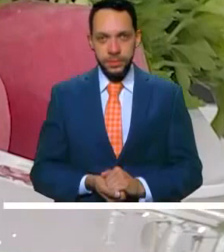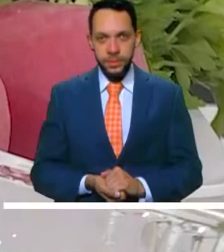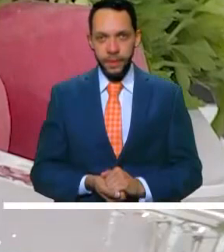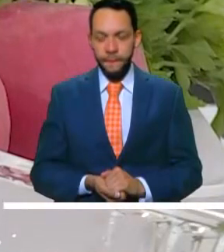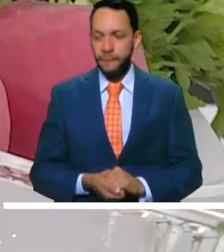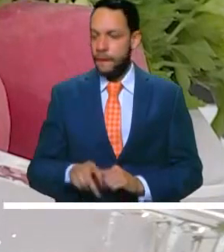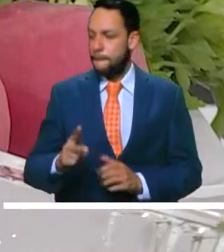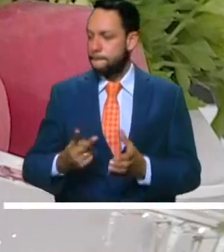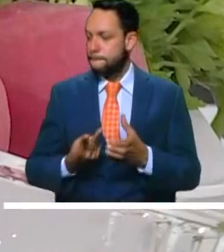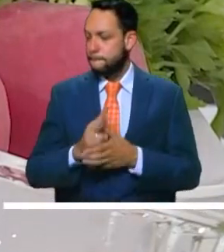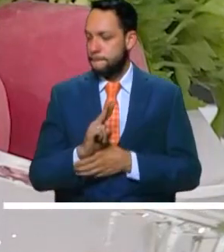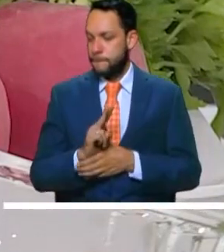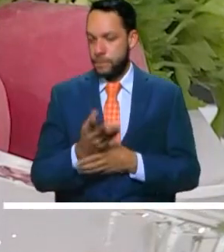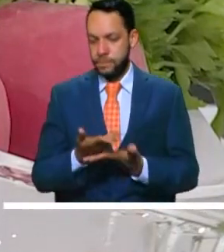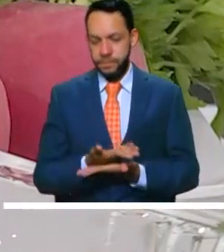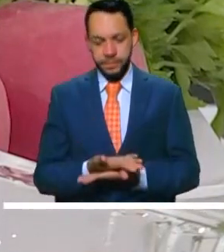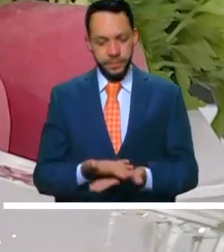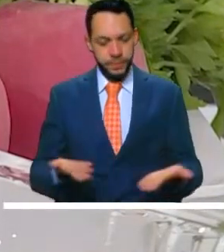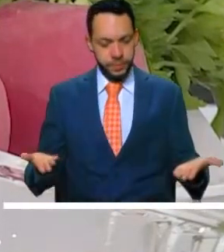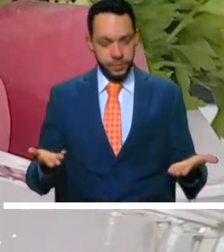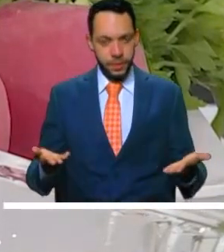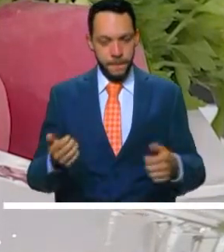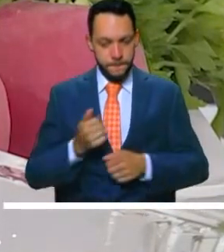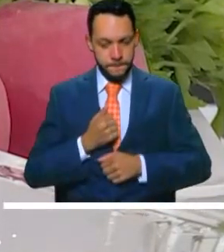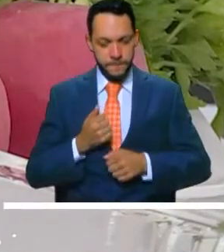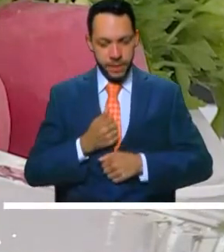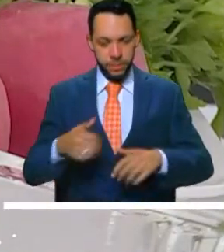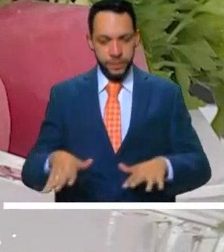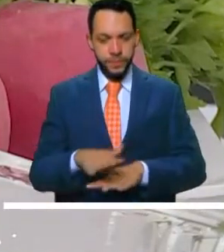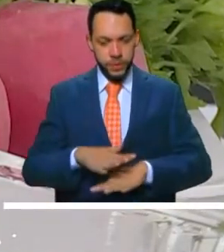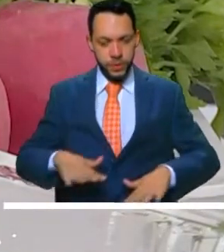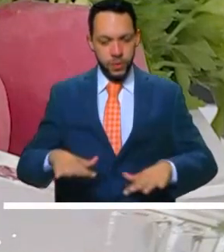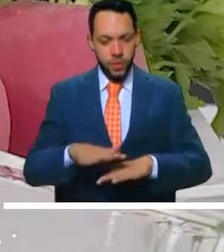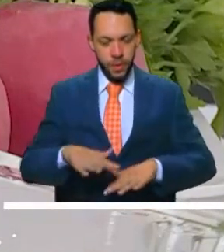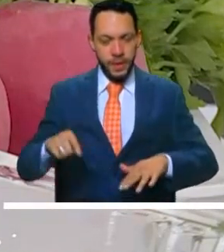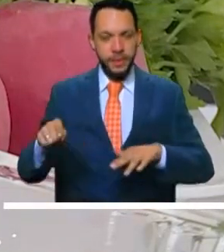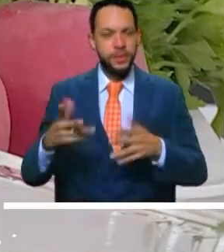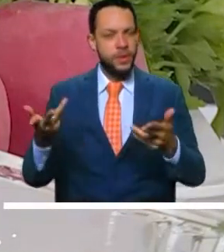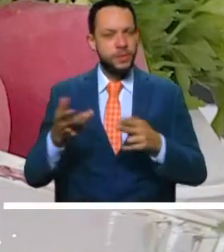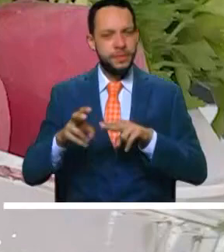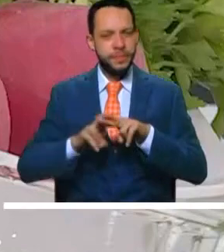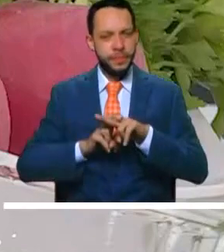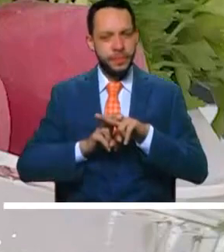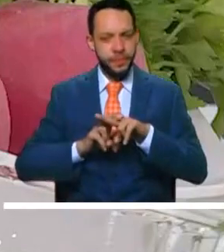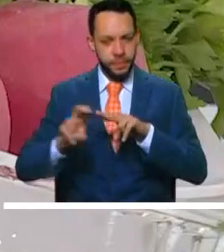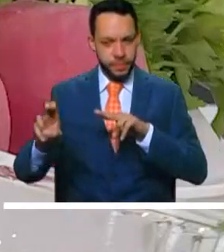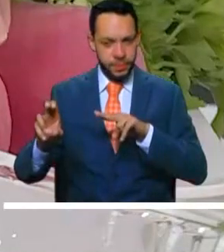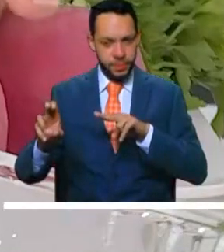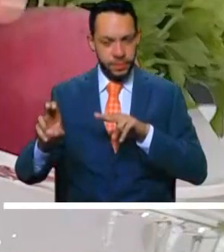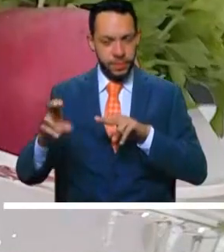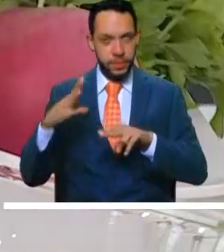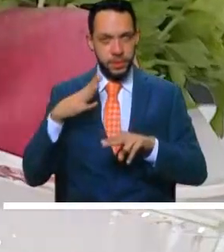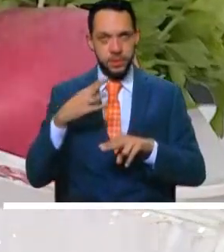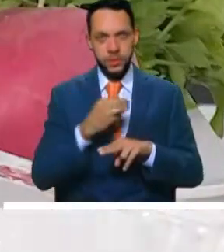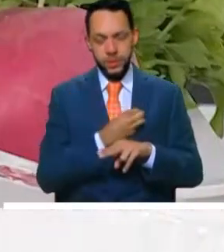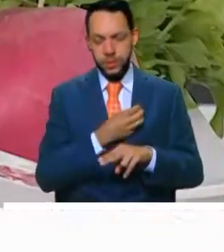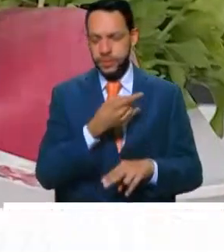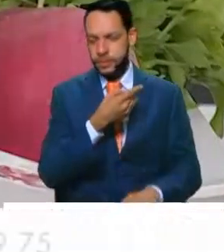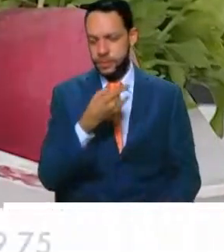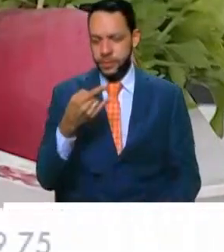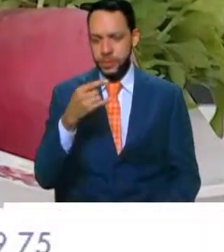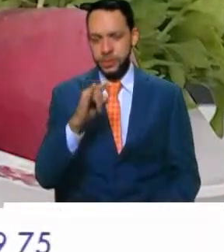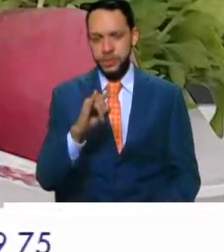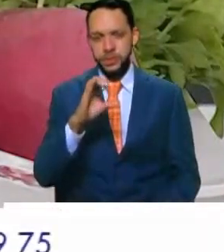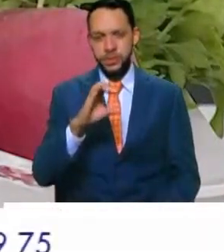Estas verduras que ustedes ven acá son cultivadas en nuestro Parque de la Salud en Manizales. Y tenemos zucchini, calabacín y rábano,